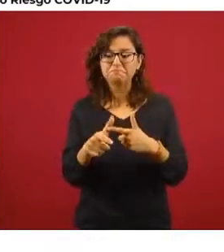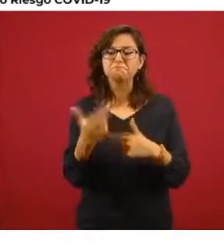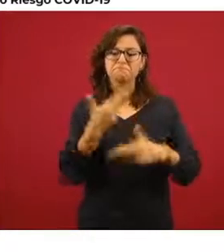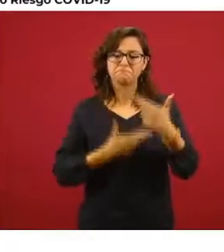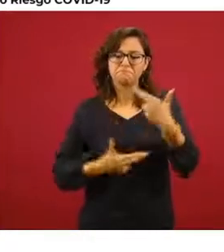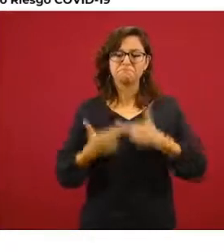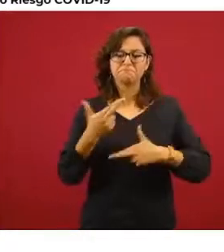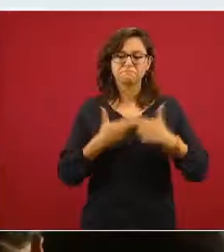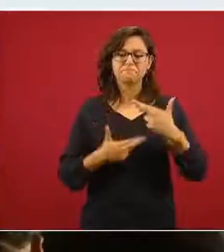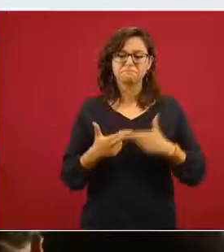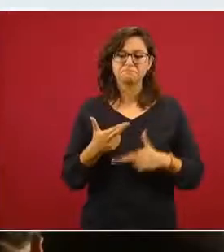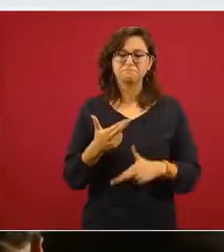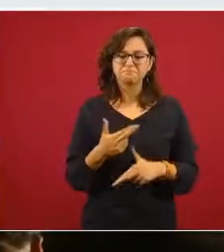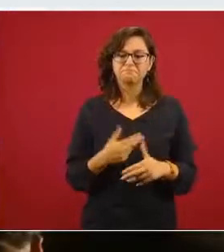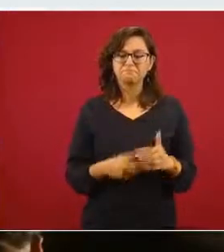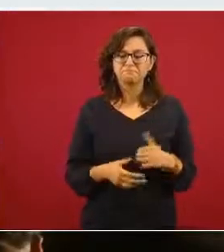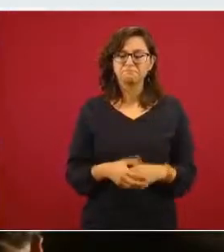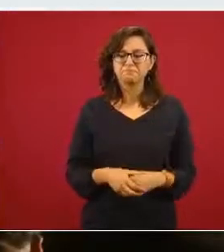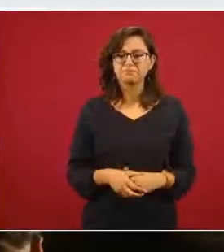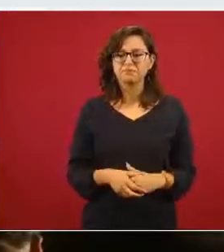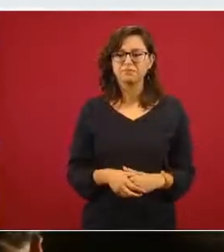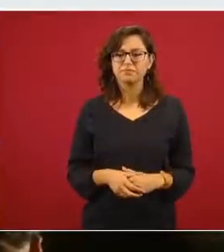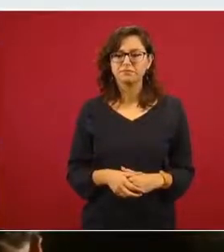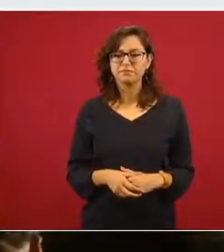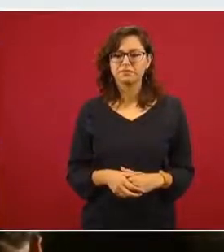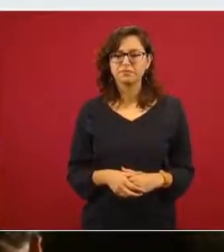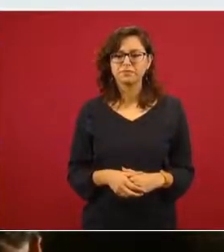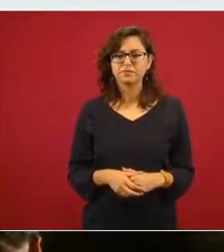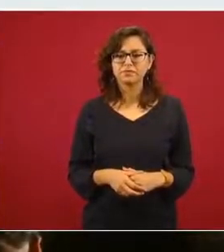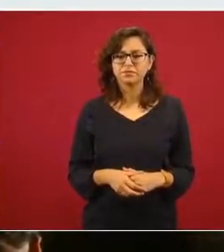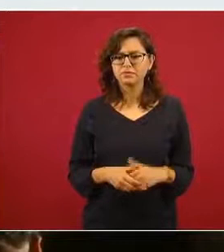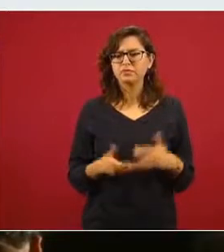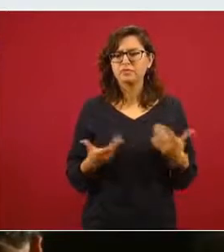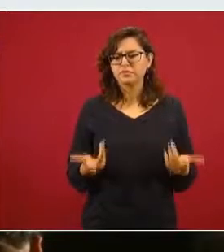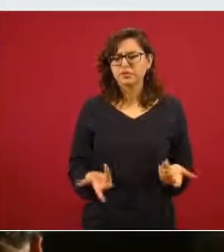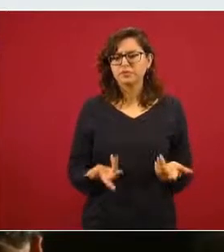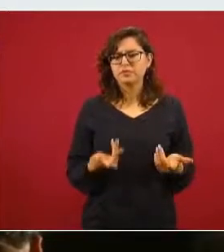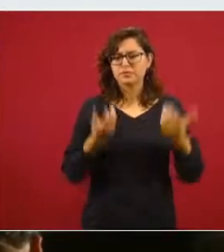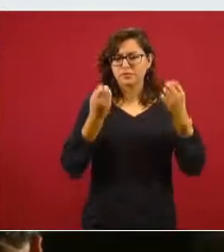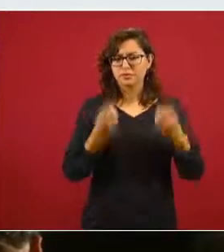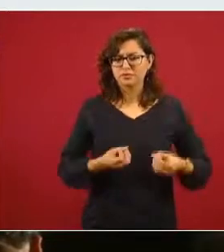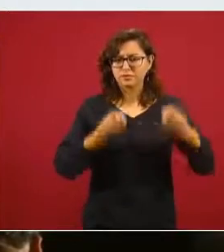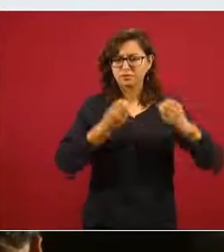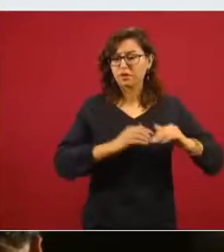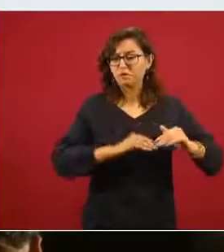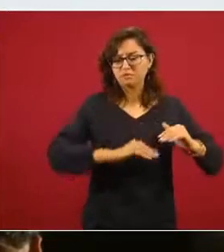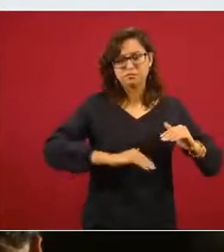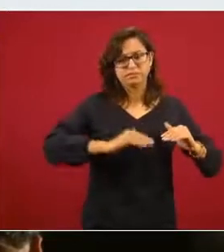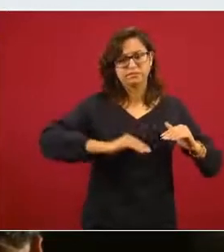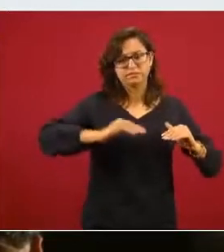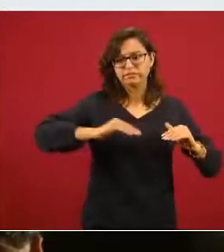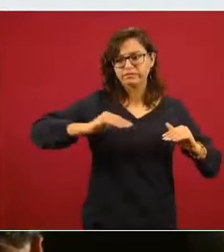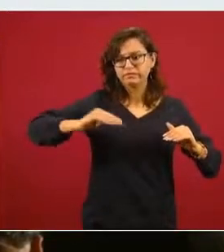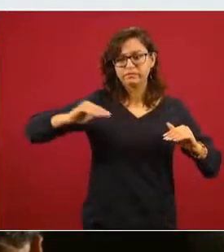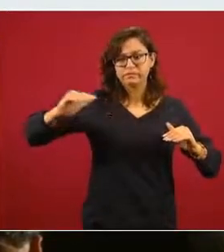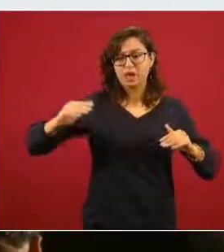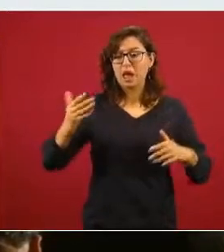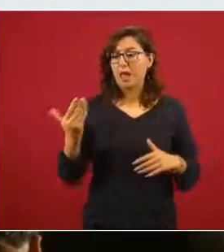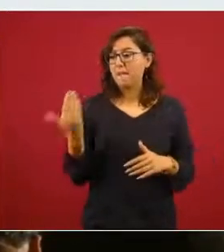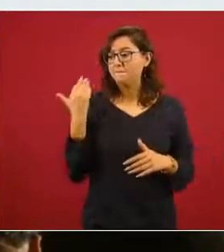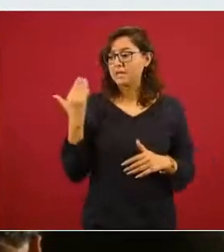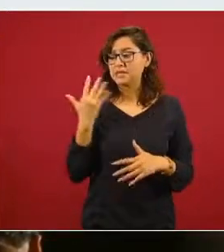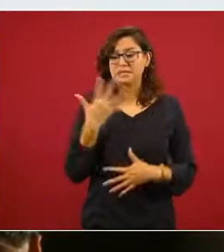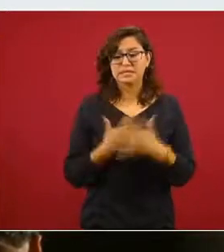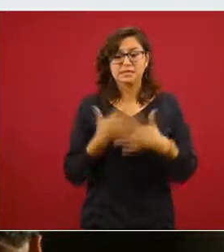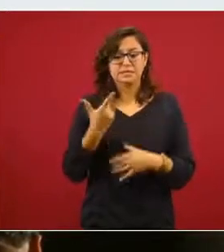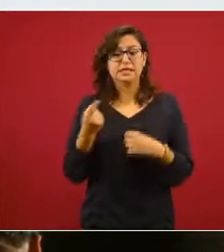tener una reversión. Ocupación hospitalaria continua a la alza y solamente en la última